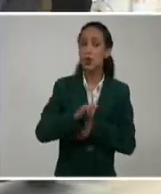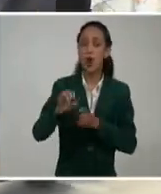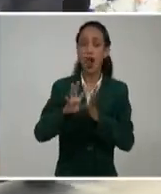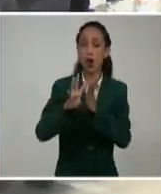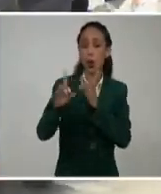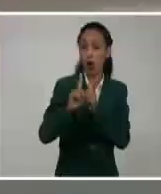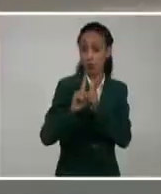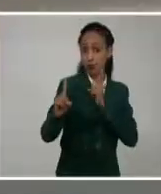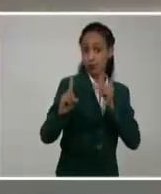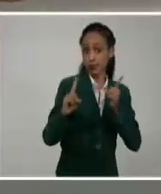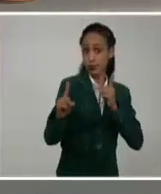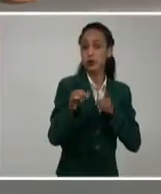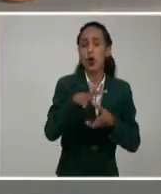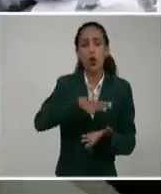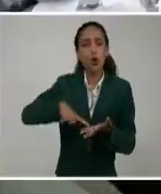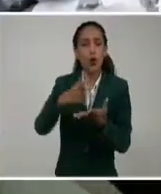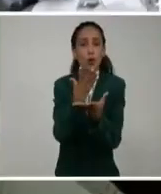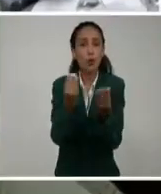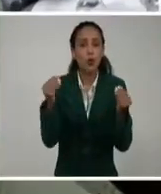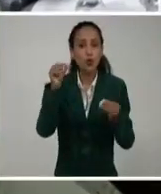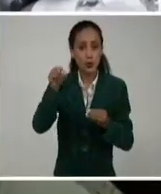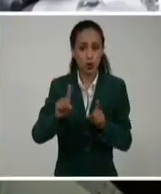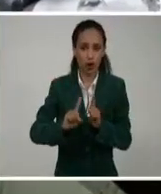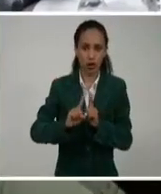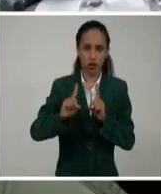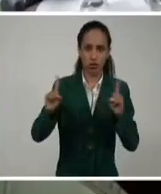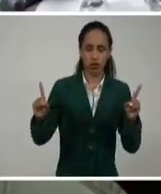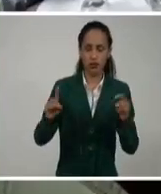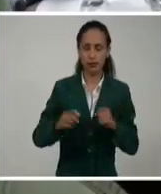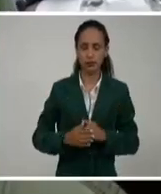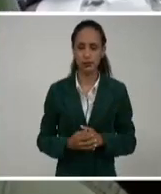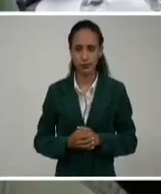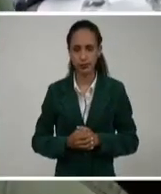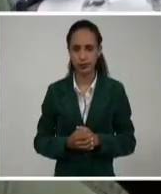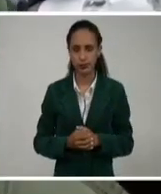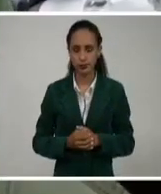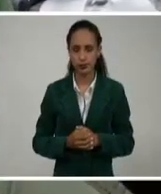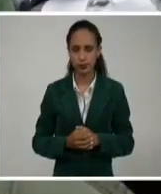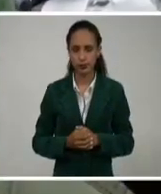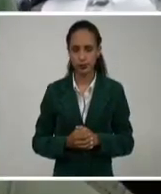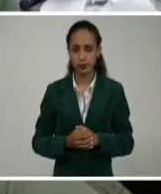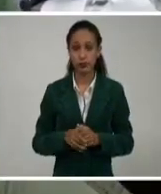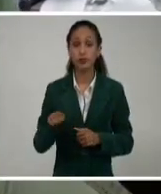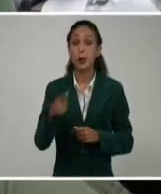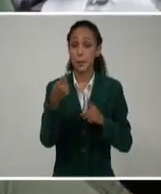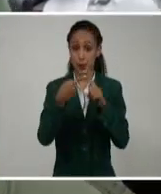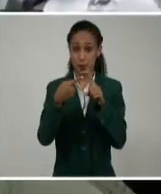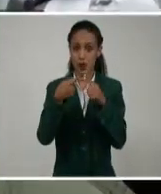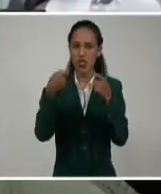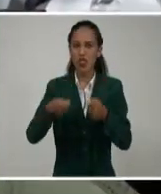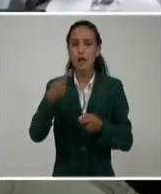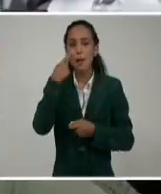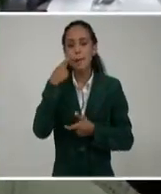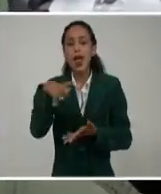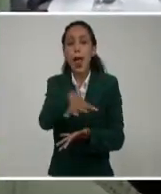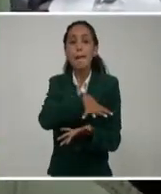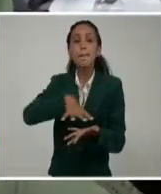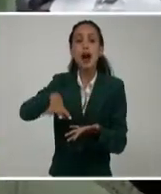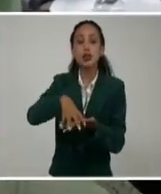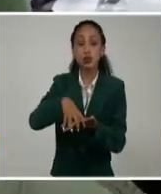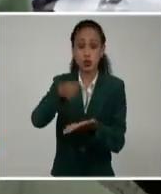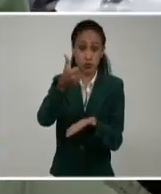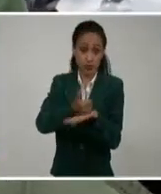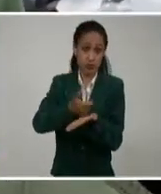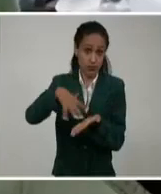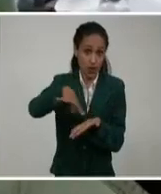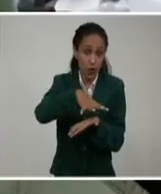donde se generan aglomeraciones. Todos los días que ve la capacidad del centro, la higiene del centro, la gestión de las altas